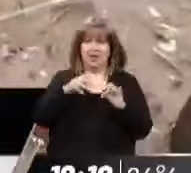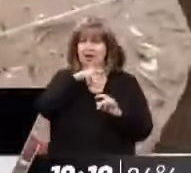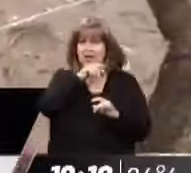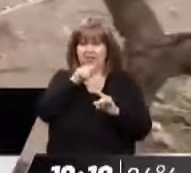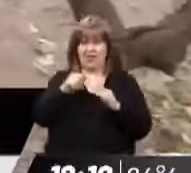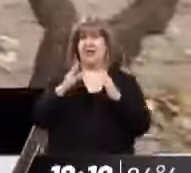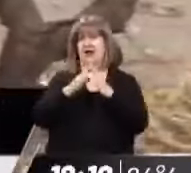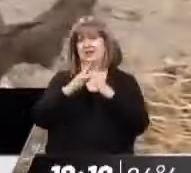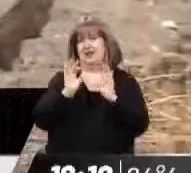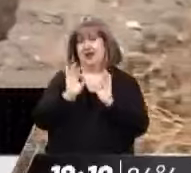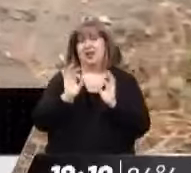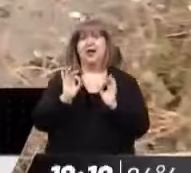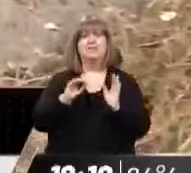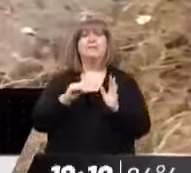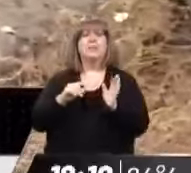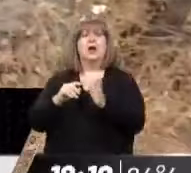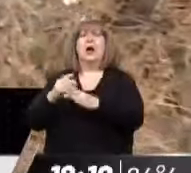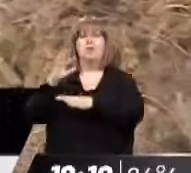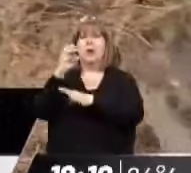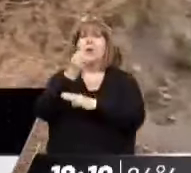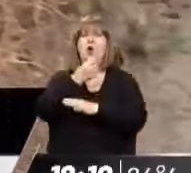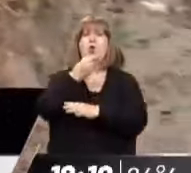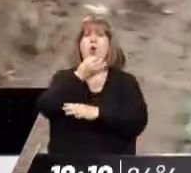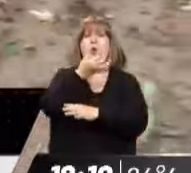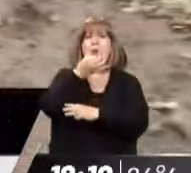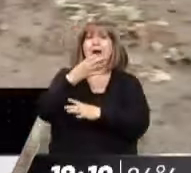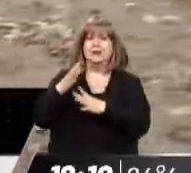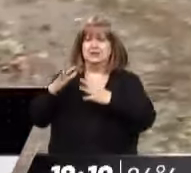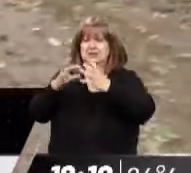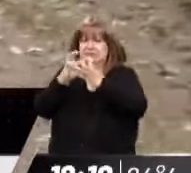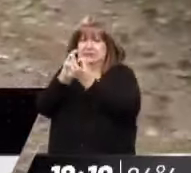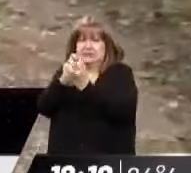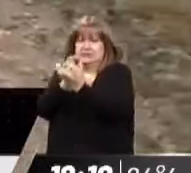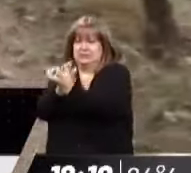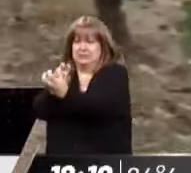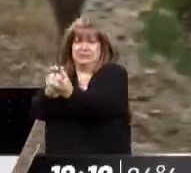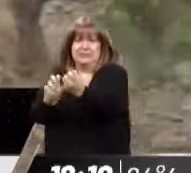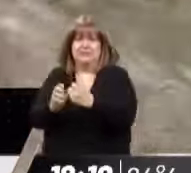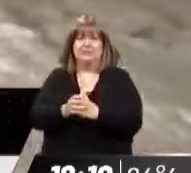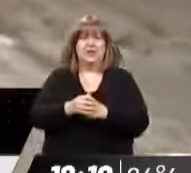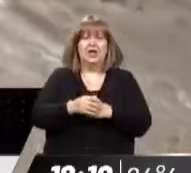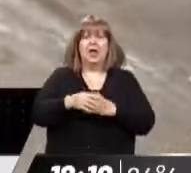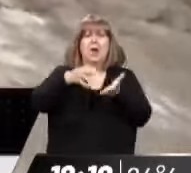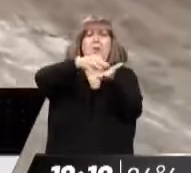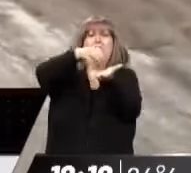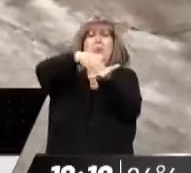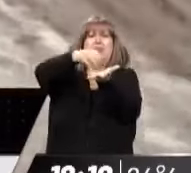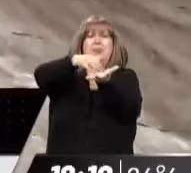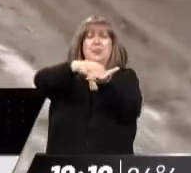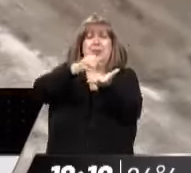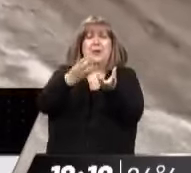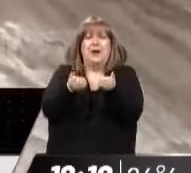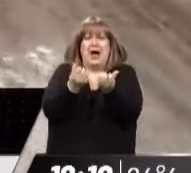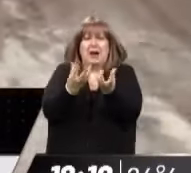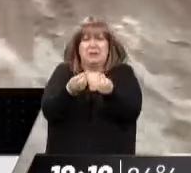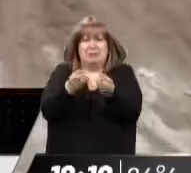caído granizo y también esta fuerte tormenta. Cuesta ingresar hasta con los vehículos. Por mucho barro, y aparte ese árbol cayó ahí y tapó